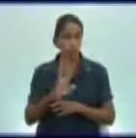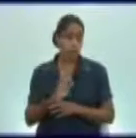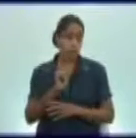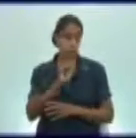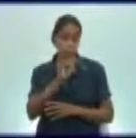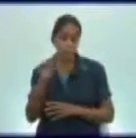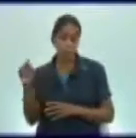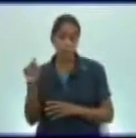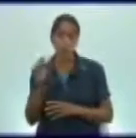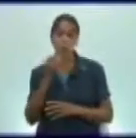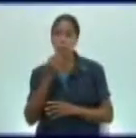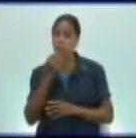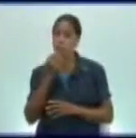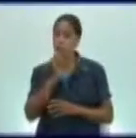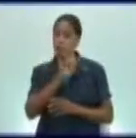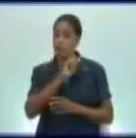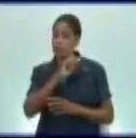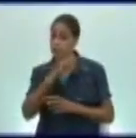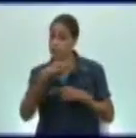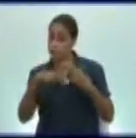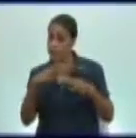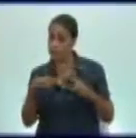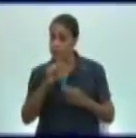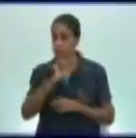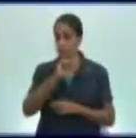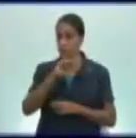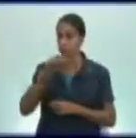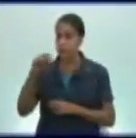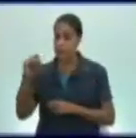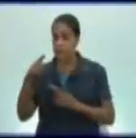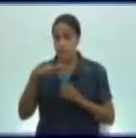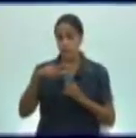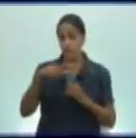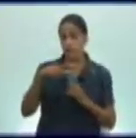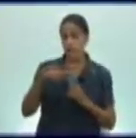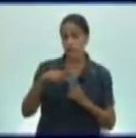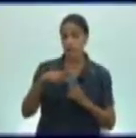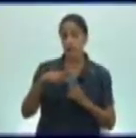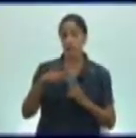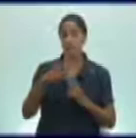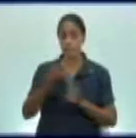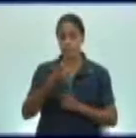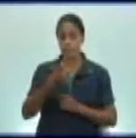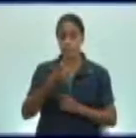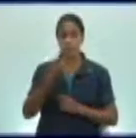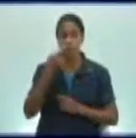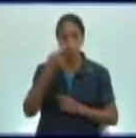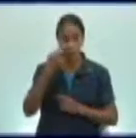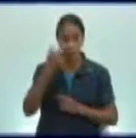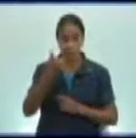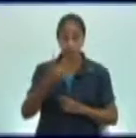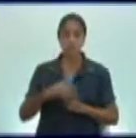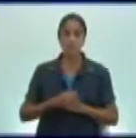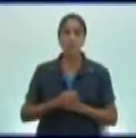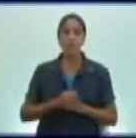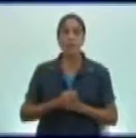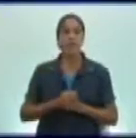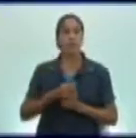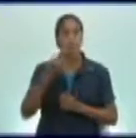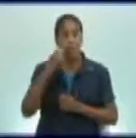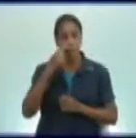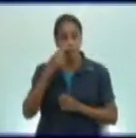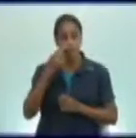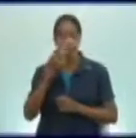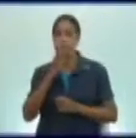podido realizar esta tarea de manera correcta. Como ustedes ven, la simetría puede